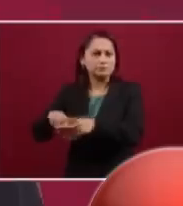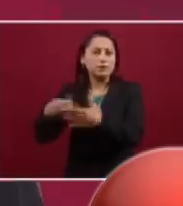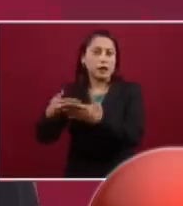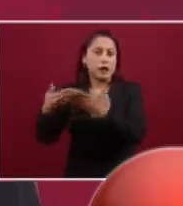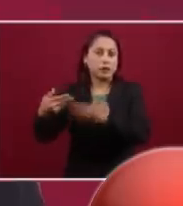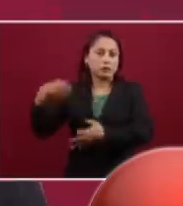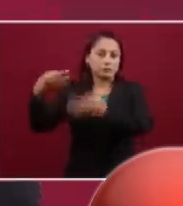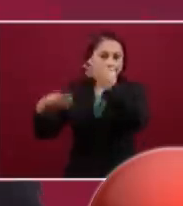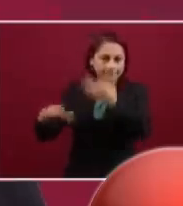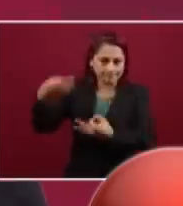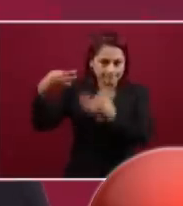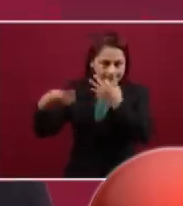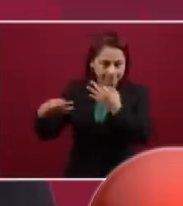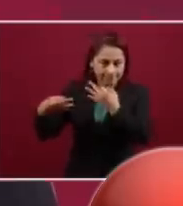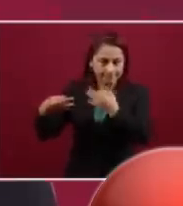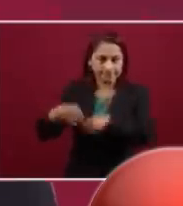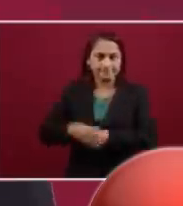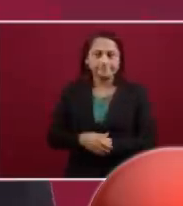y que